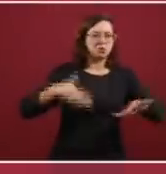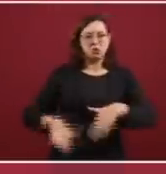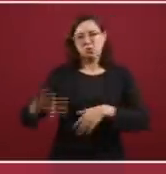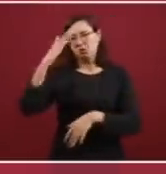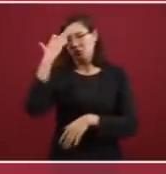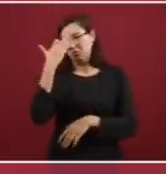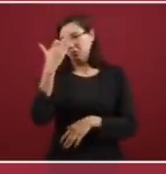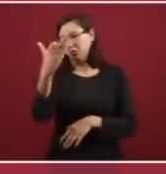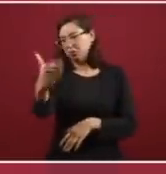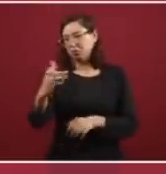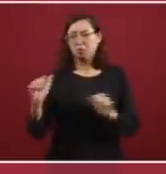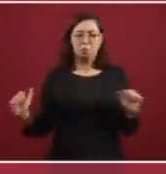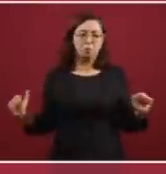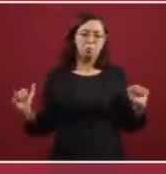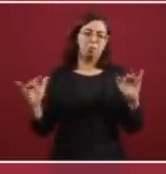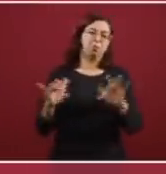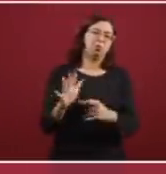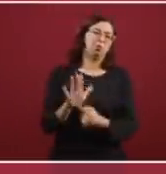manifestaciones.